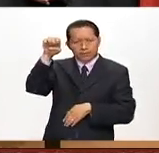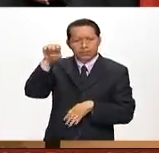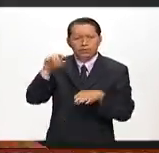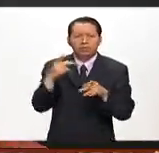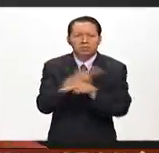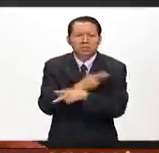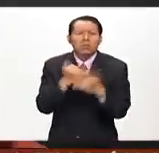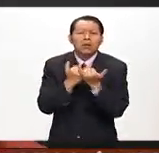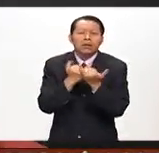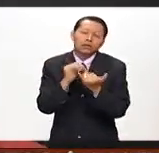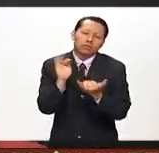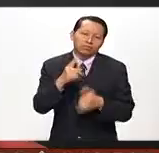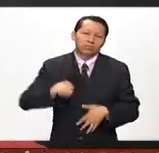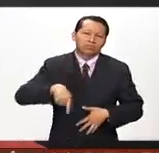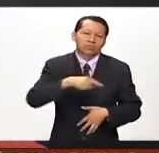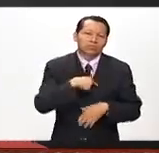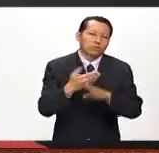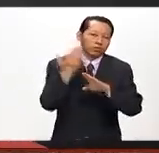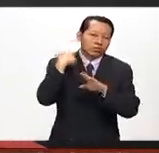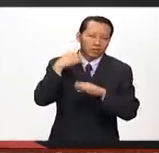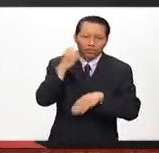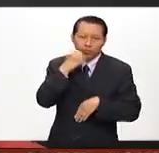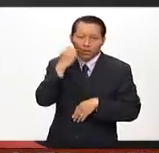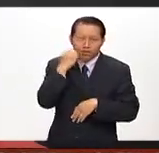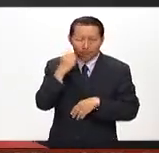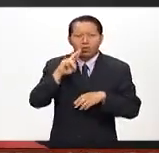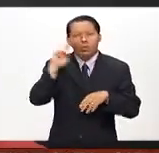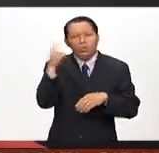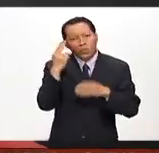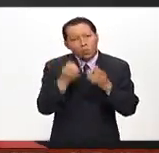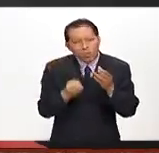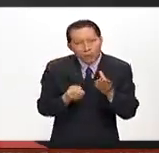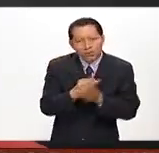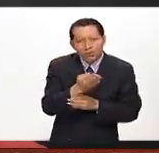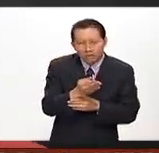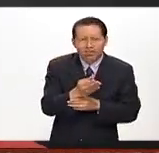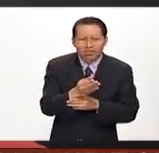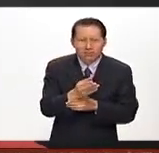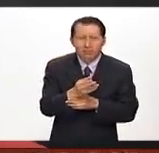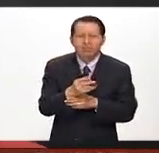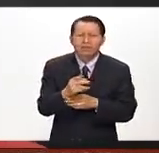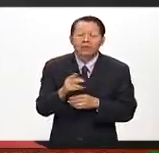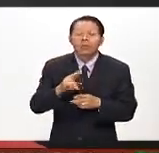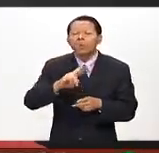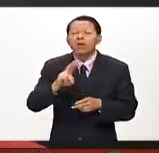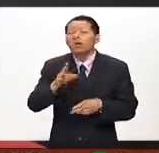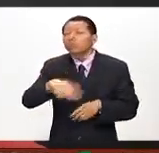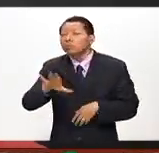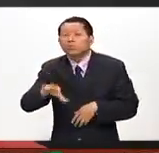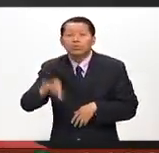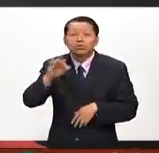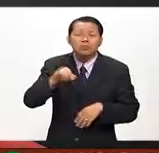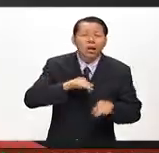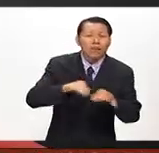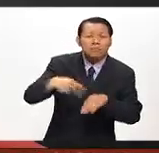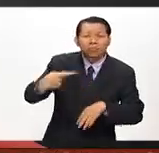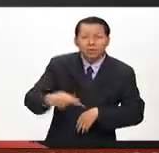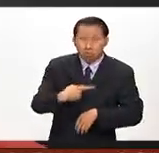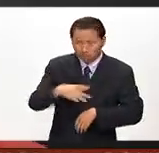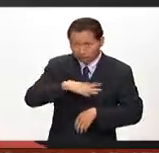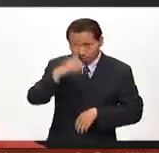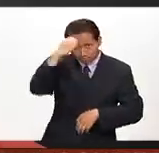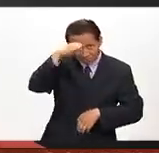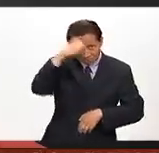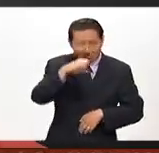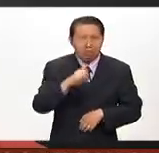aquellos tiempos cuando nosotros estudiamos, salías de la universidad y llegabas y ¿tienes experiencia? Pues definitivamente no